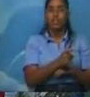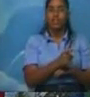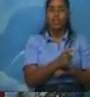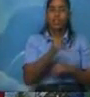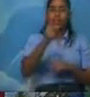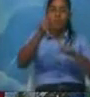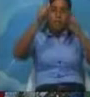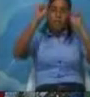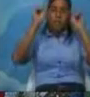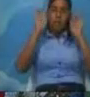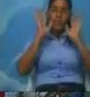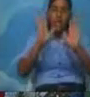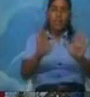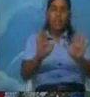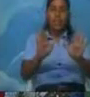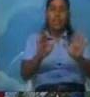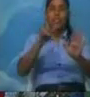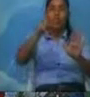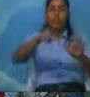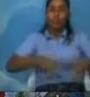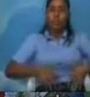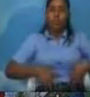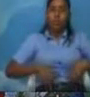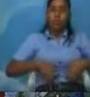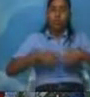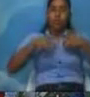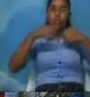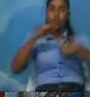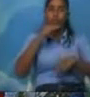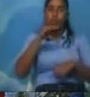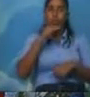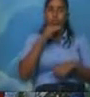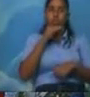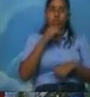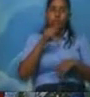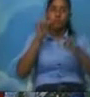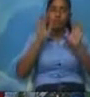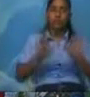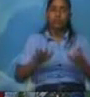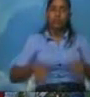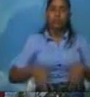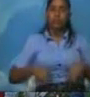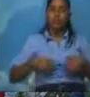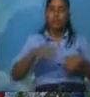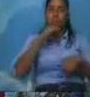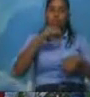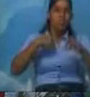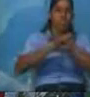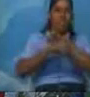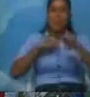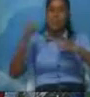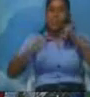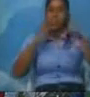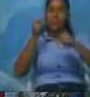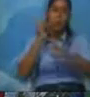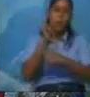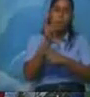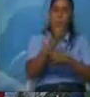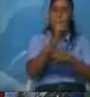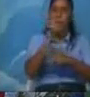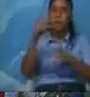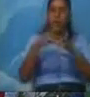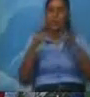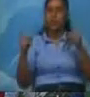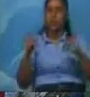frena detiene su furor detiene su fur no sale corriendo por ahí a pegarle un tiro al vecino porque